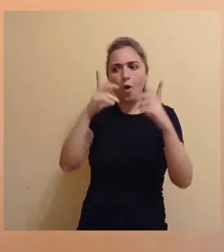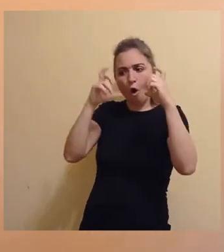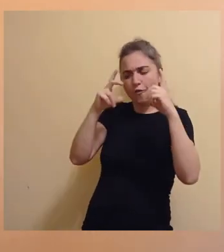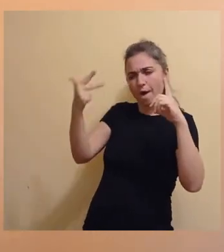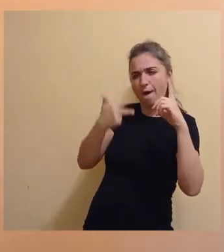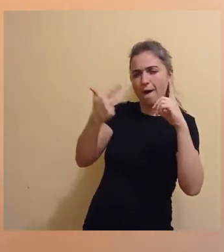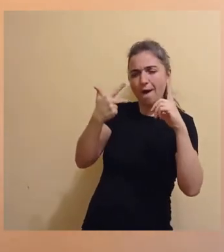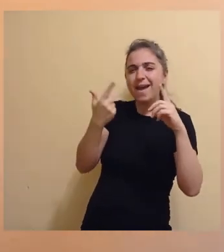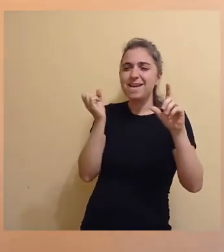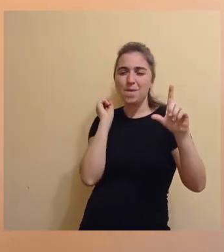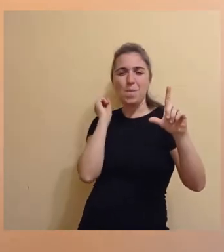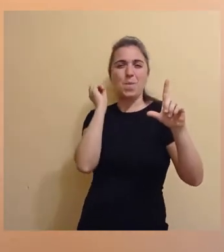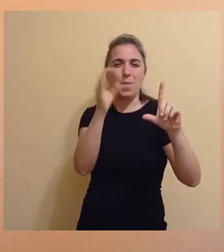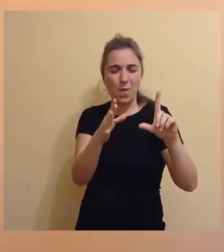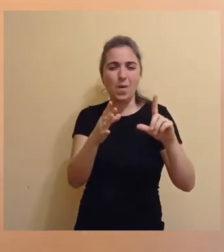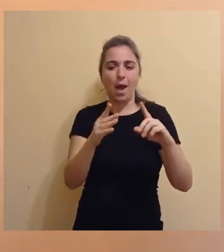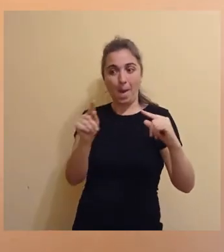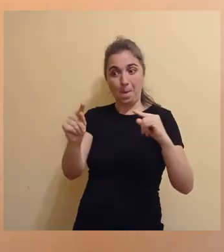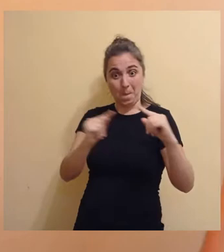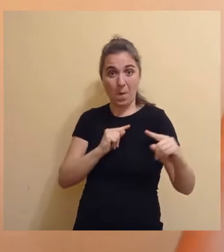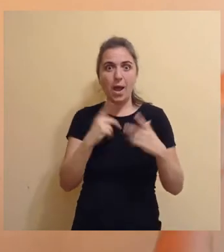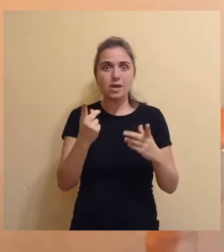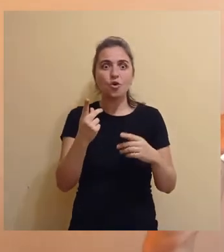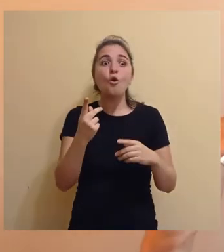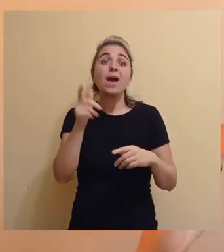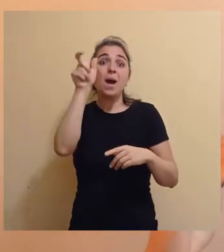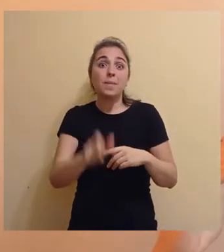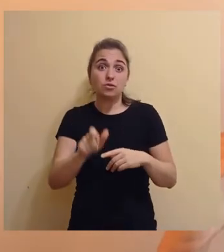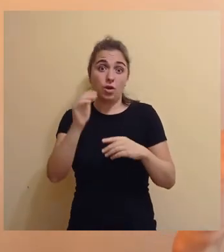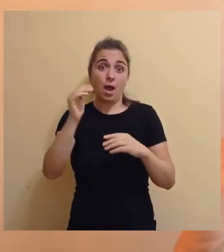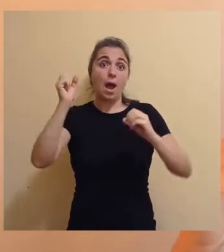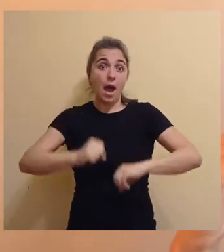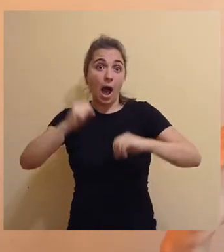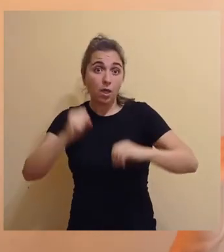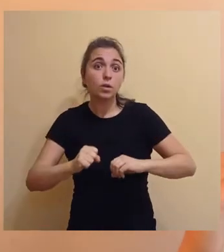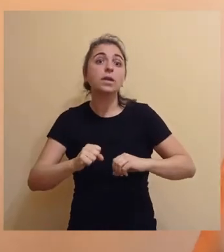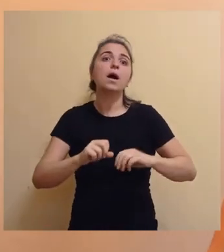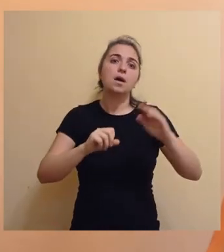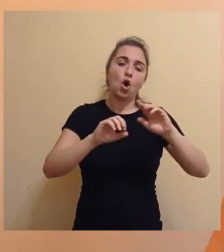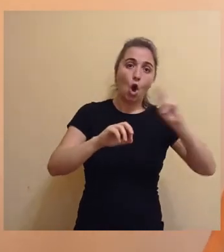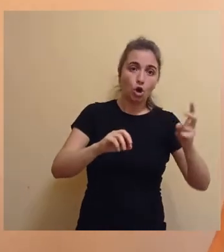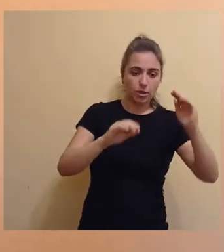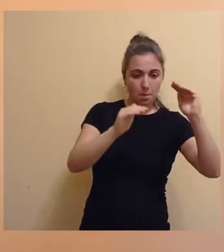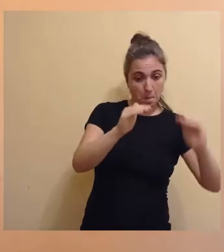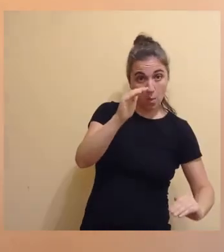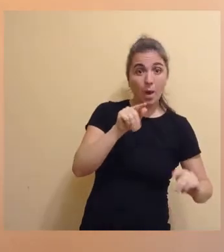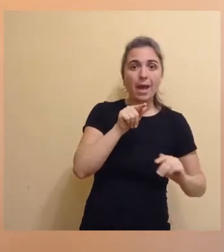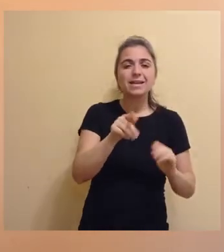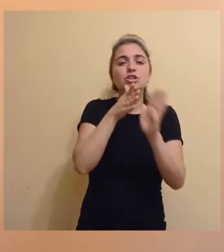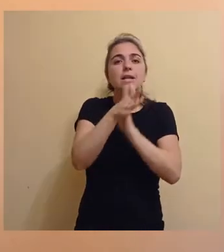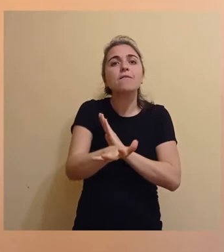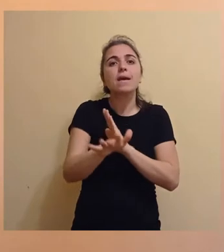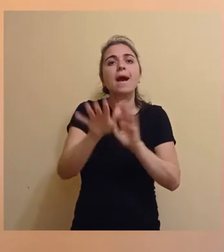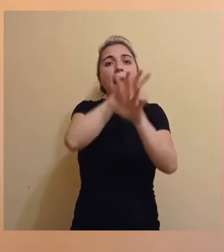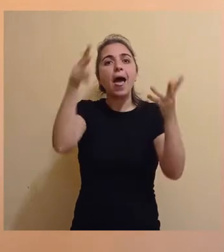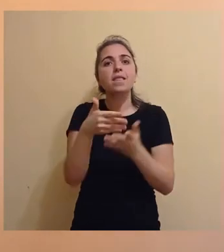para que produzca contenido sexual. Esta persona es una persona adulta con un menor o una menor, ¿vale? Esto sería